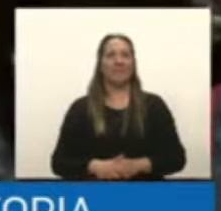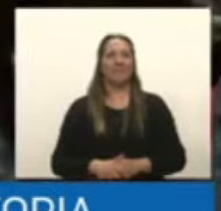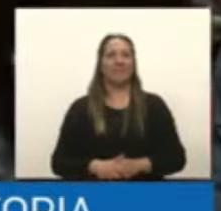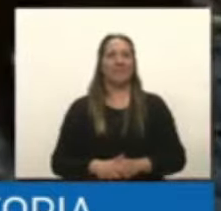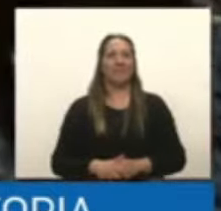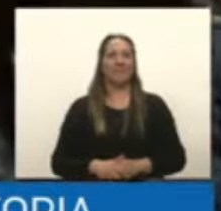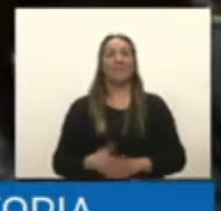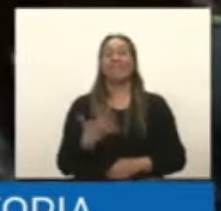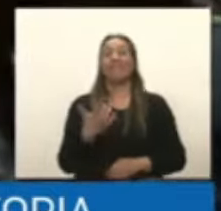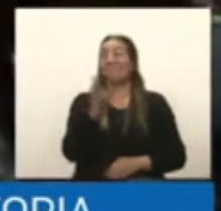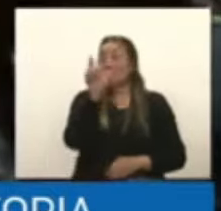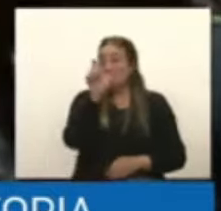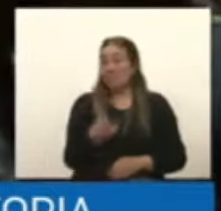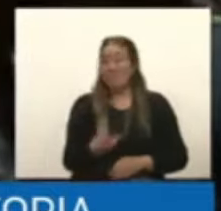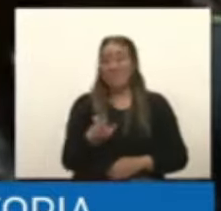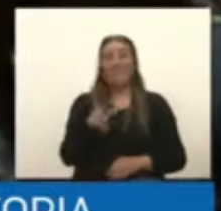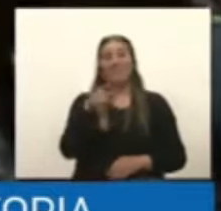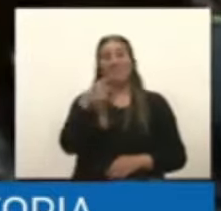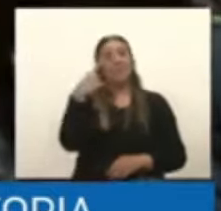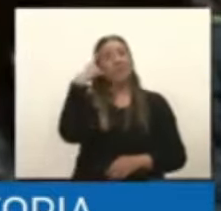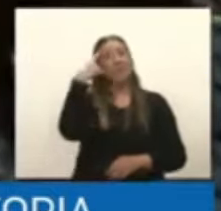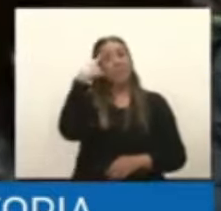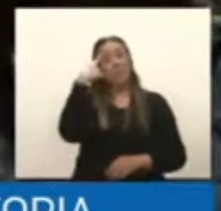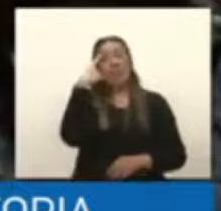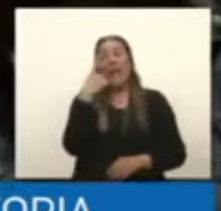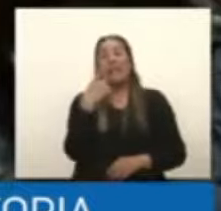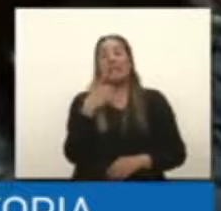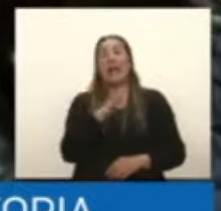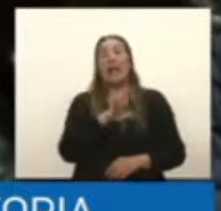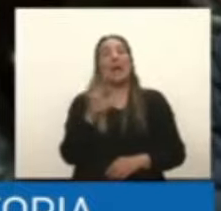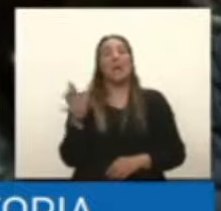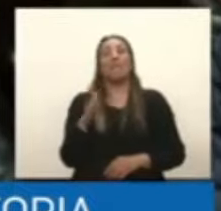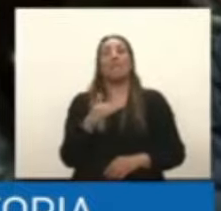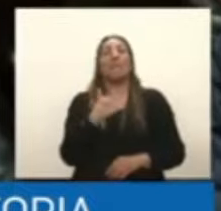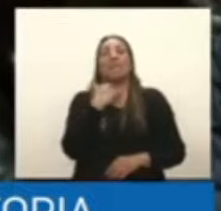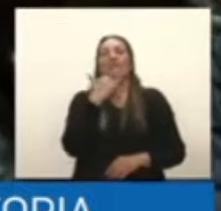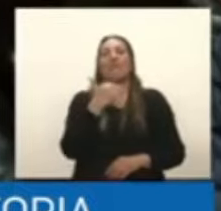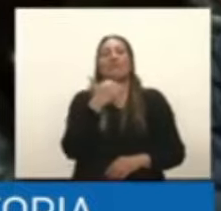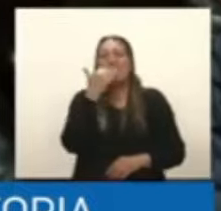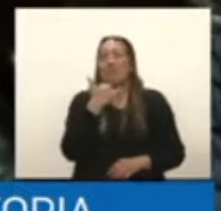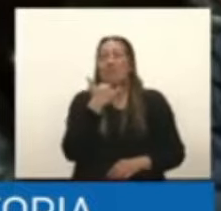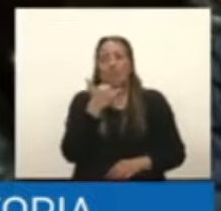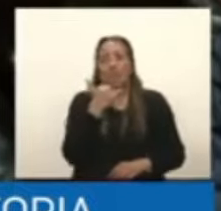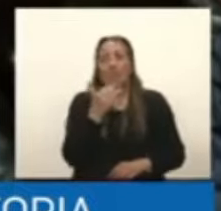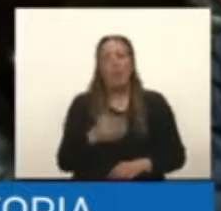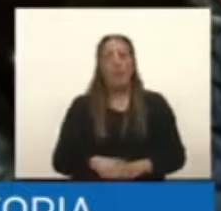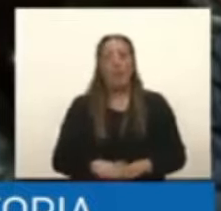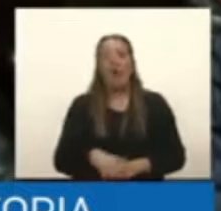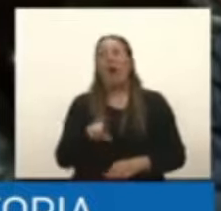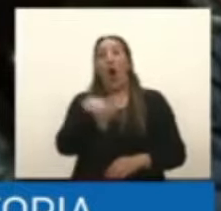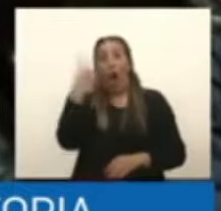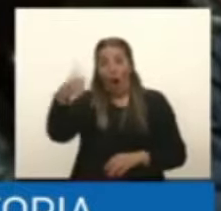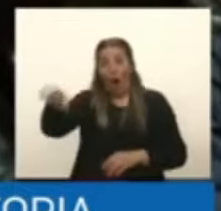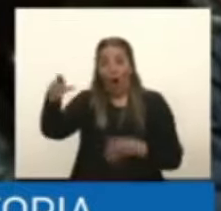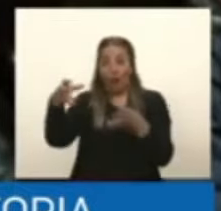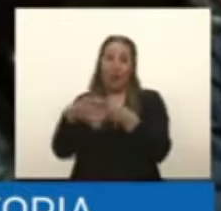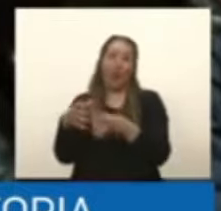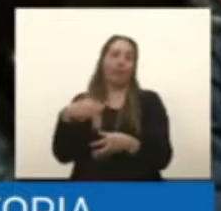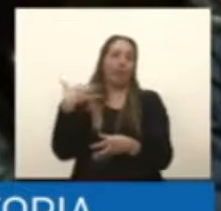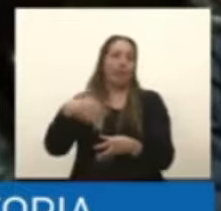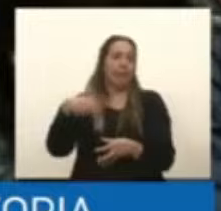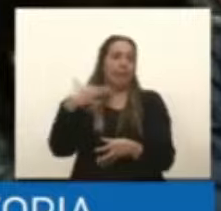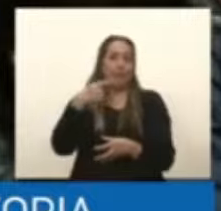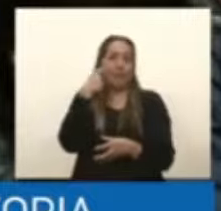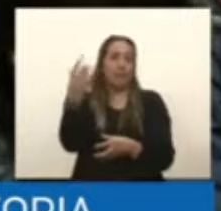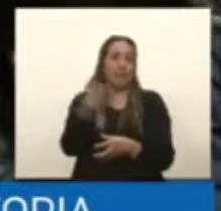este tipo, la verdad, que cree que Gardel y Lepera, y no es ni Lepera ni la pera ni bien? Nada. Los otros son unos zorros terribles.